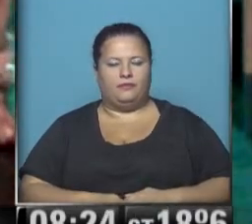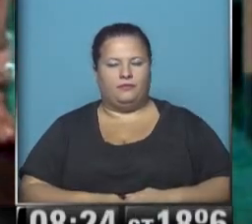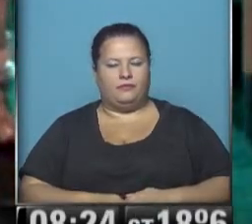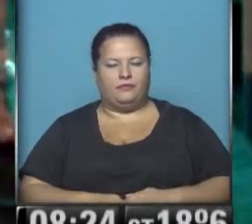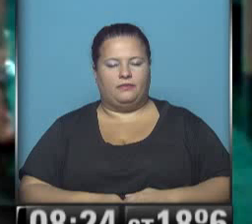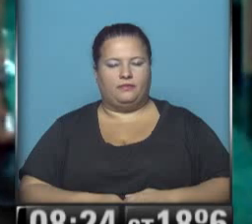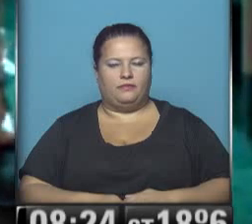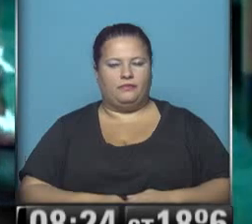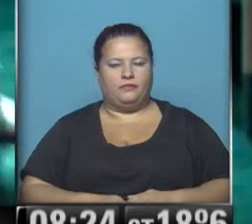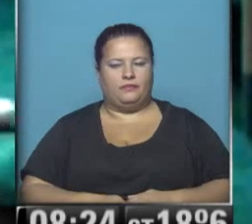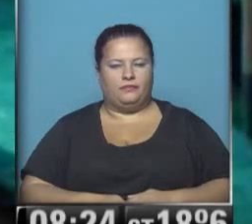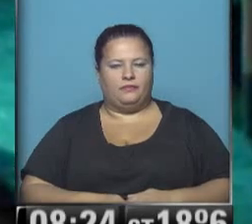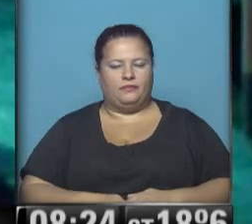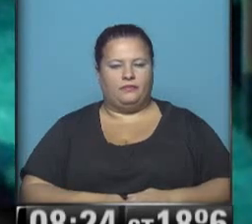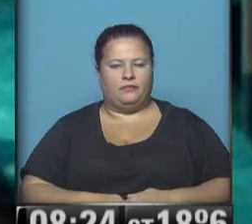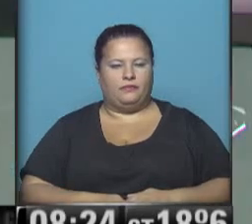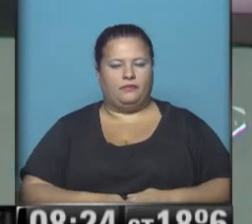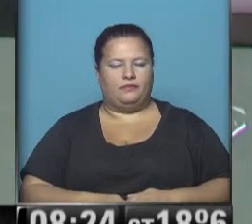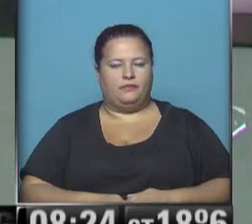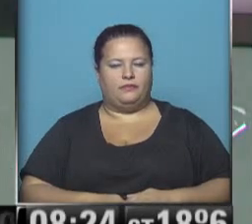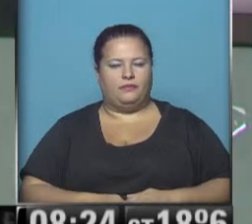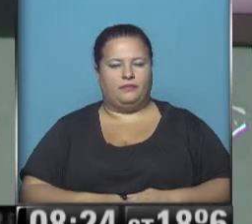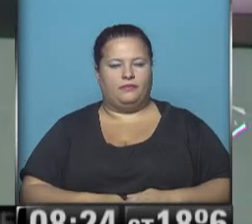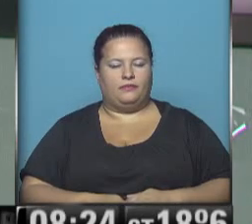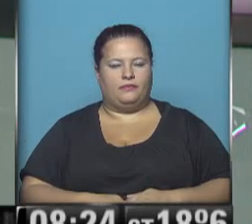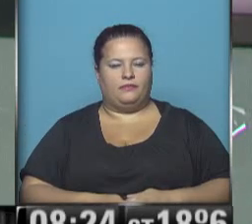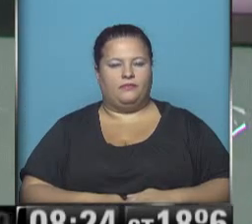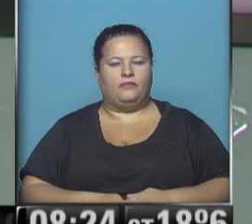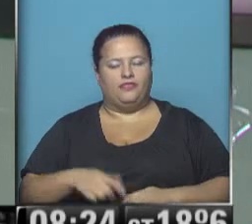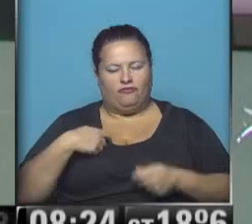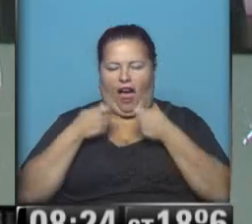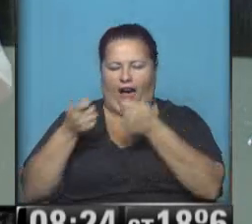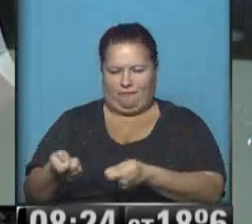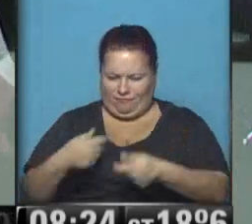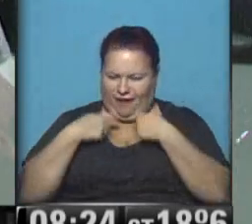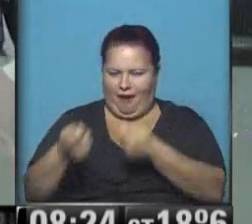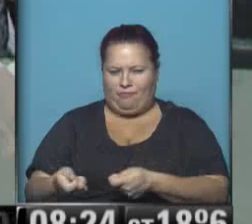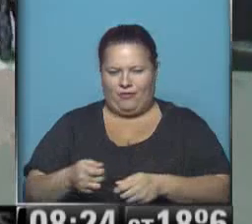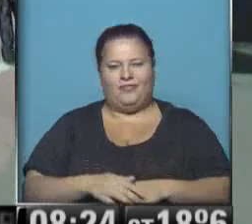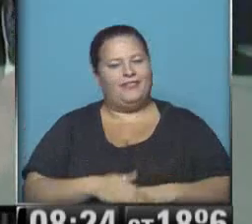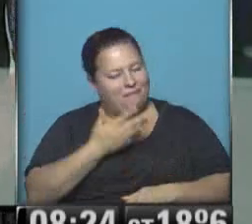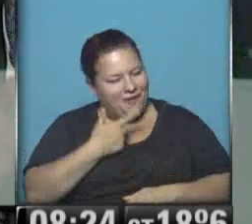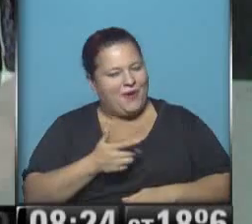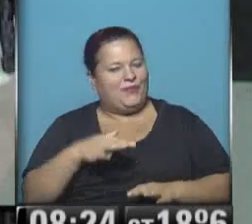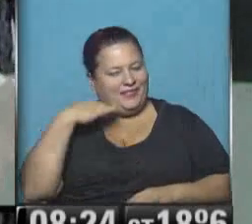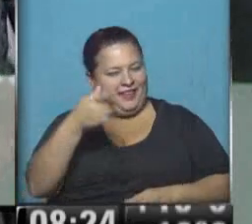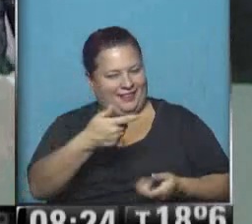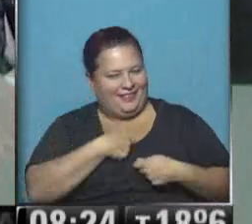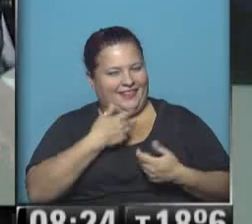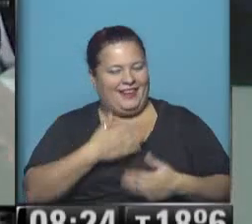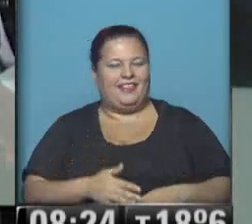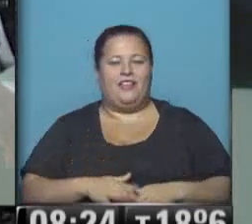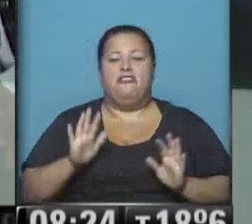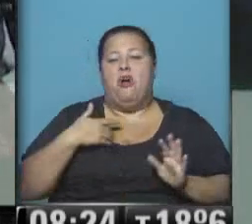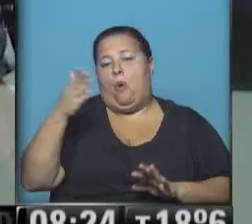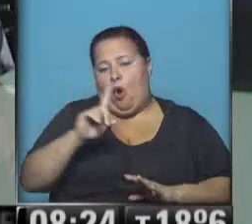bandera. La celeste y blanca, color que llevo mi... Yo lo aguanto. Yo lo banco en esa letra. Me gusta que usted haga el soporte. No sé si